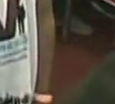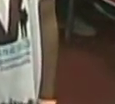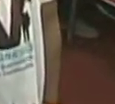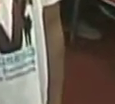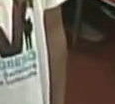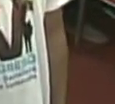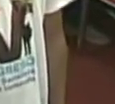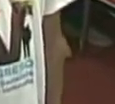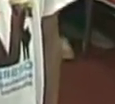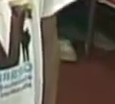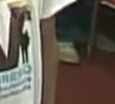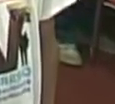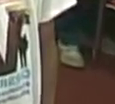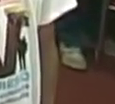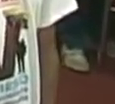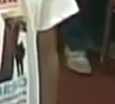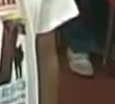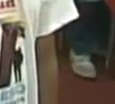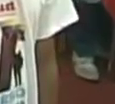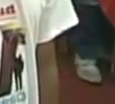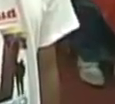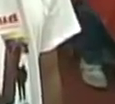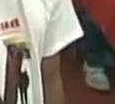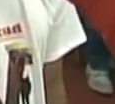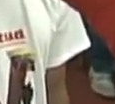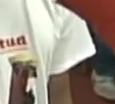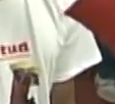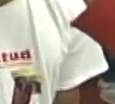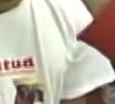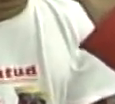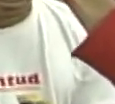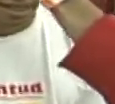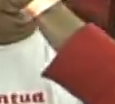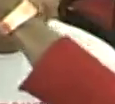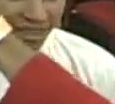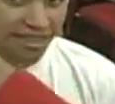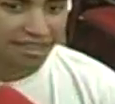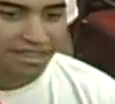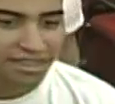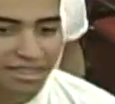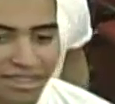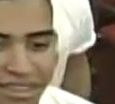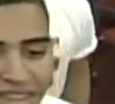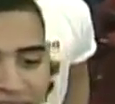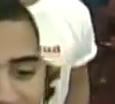Juntos. Aunque Dios y la vida así lo quisieron,